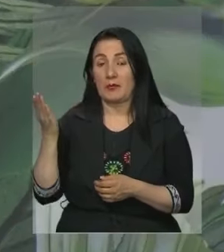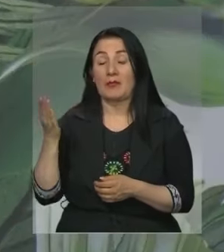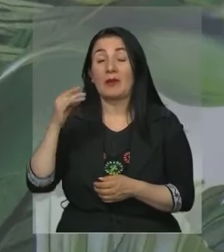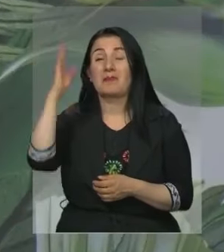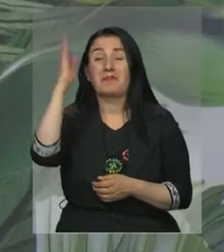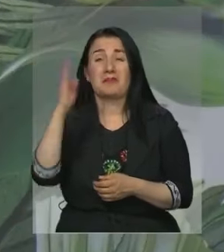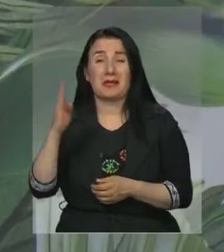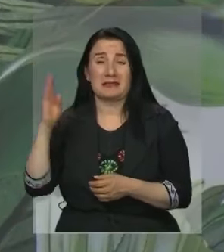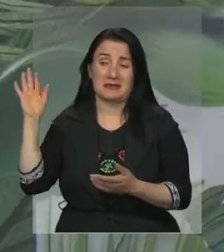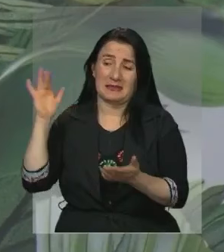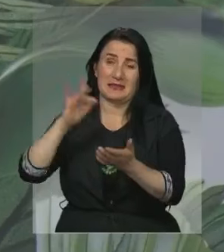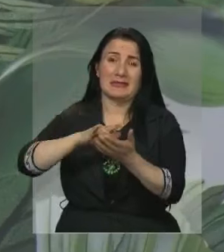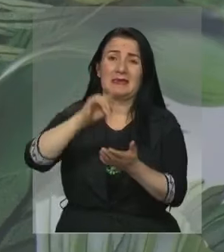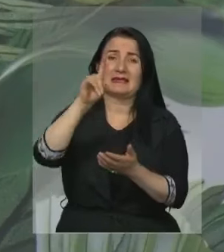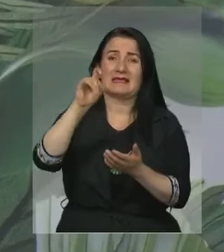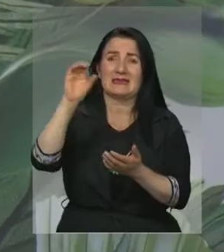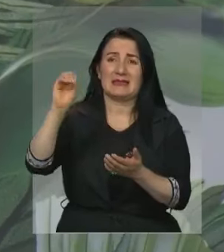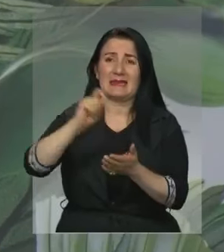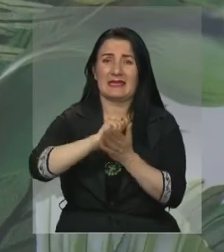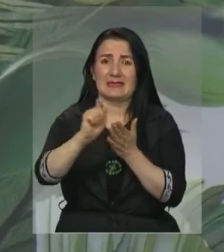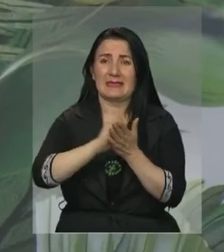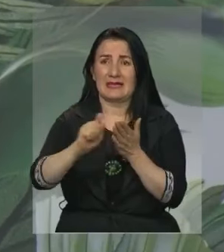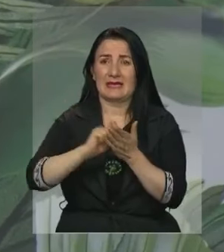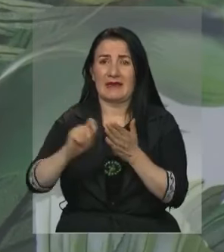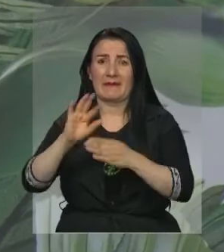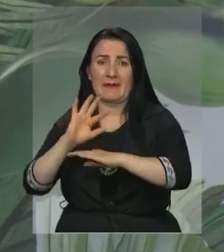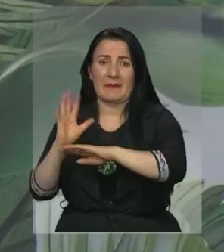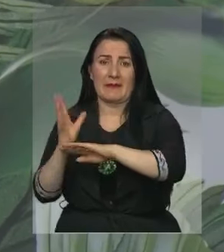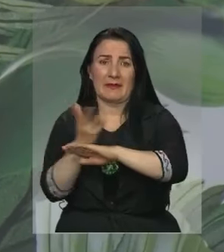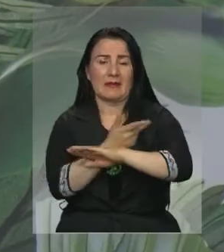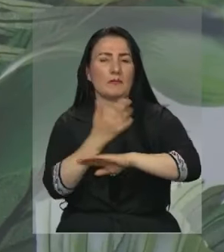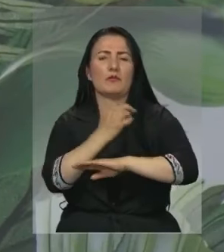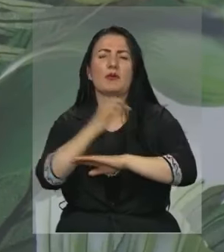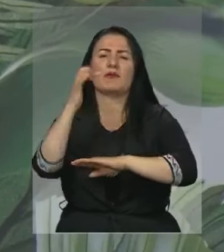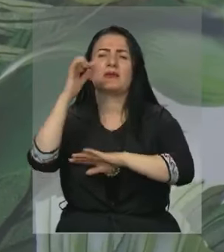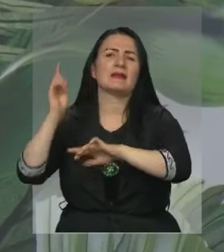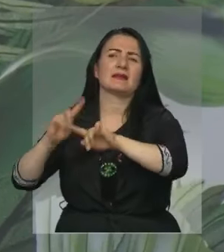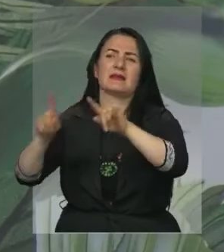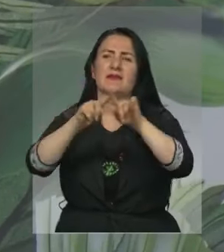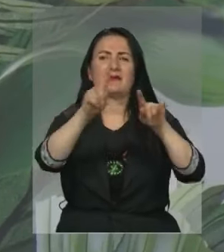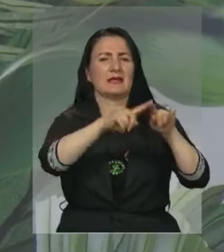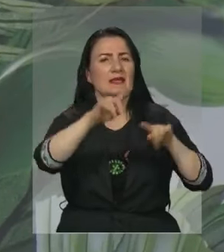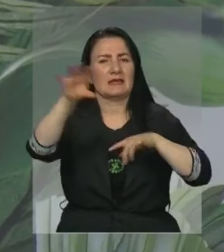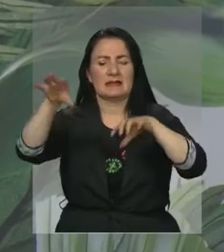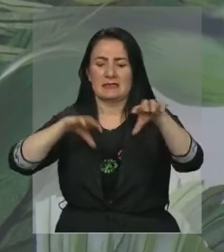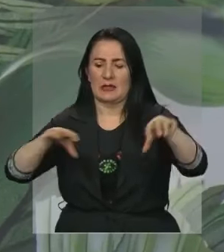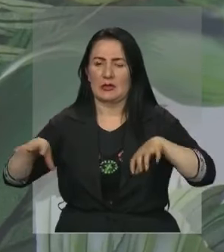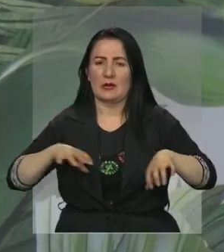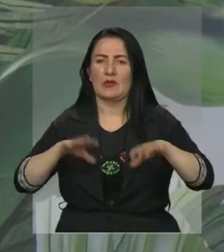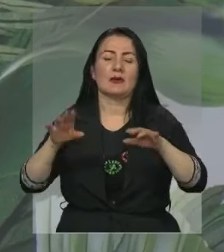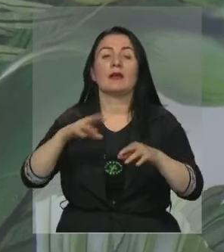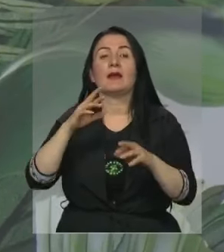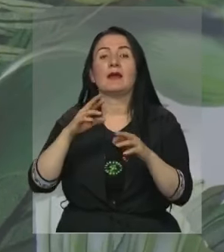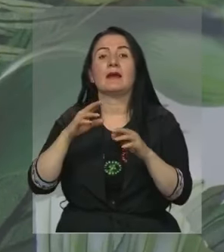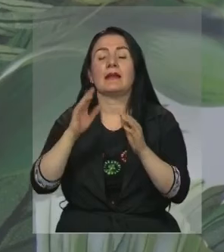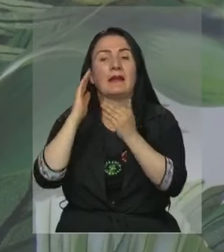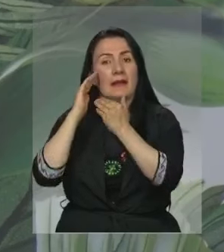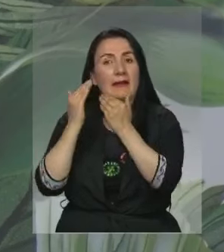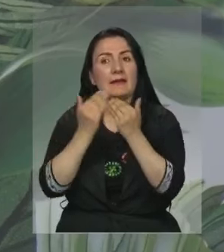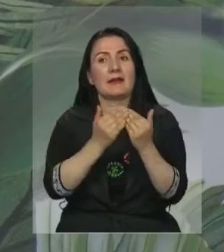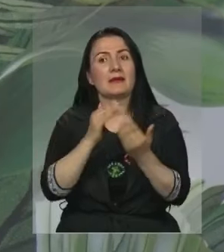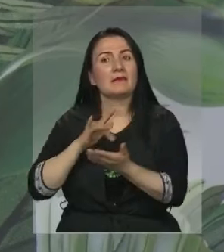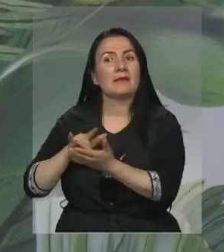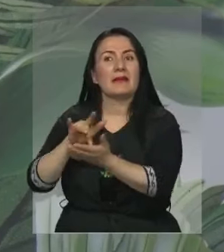Brasil más de 60 escritores, artistas y profesionales de distintos sectores relacionados a la literatura